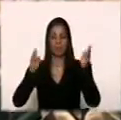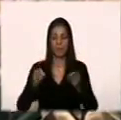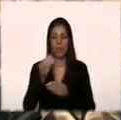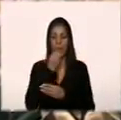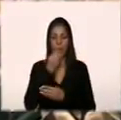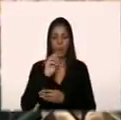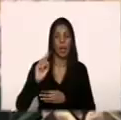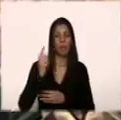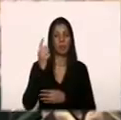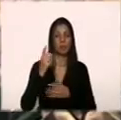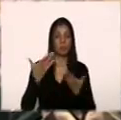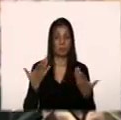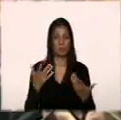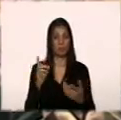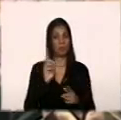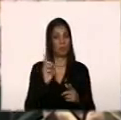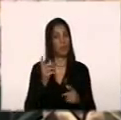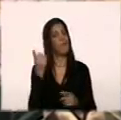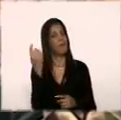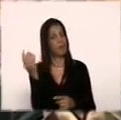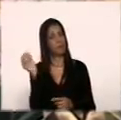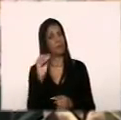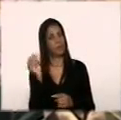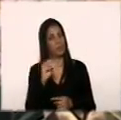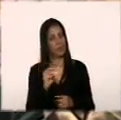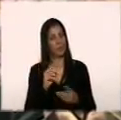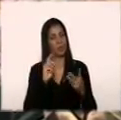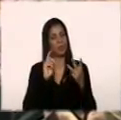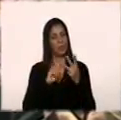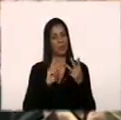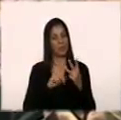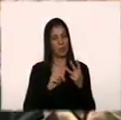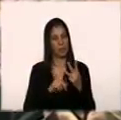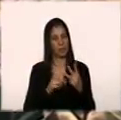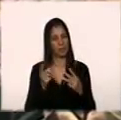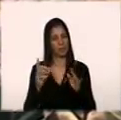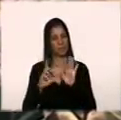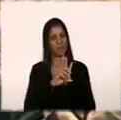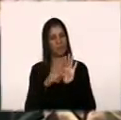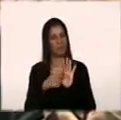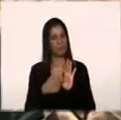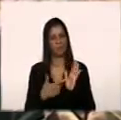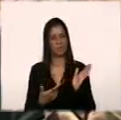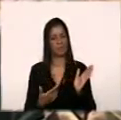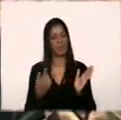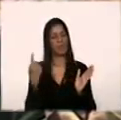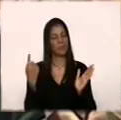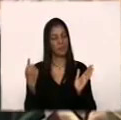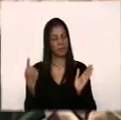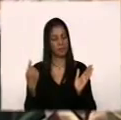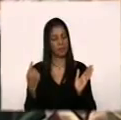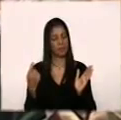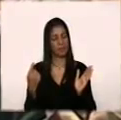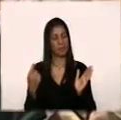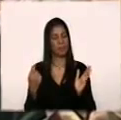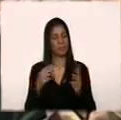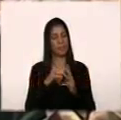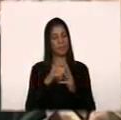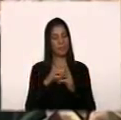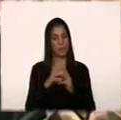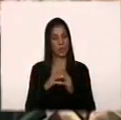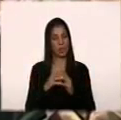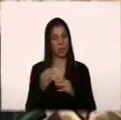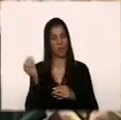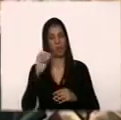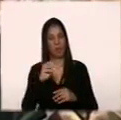permito adelantarme, ciudadano presidente de Economía, a una segunda ley que viene por ahí, ¿no? ¿Cierto? Tenemos dos leyes más. Esta